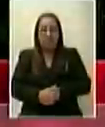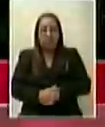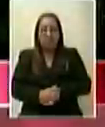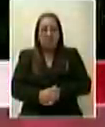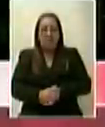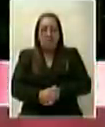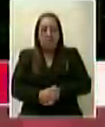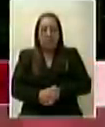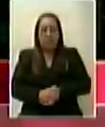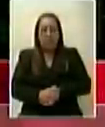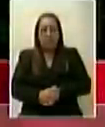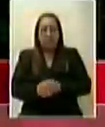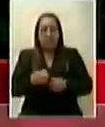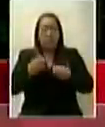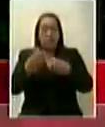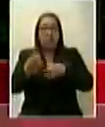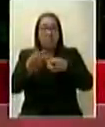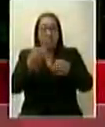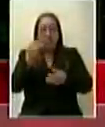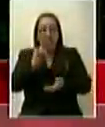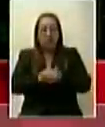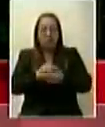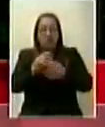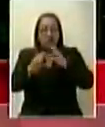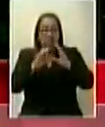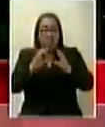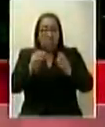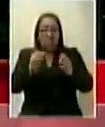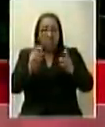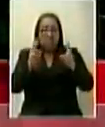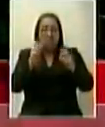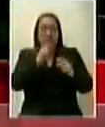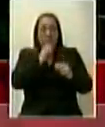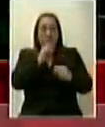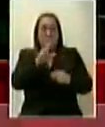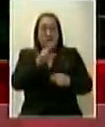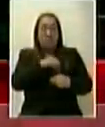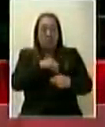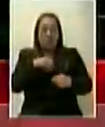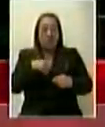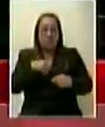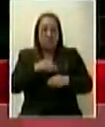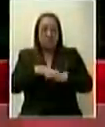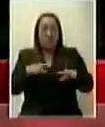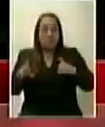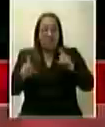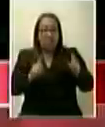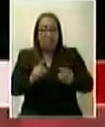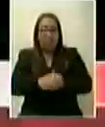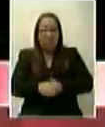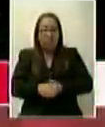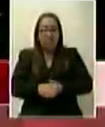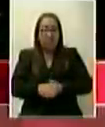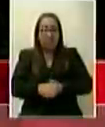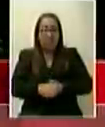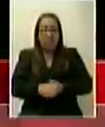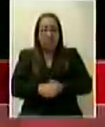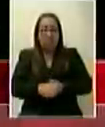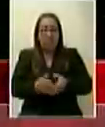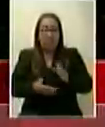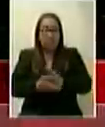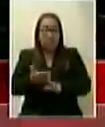y dar las explicaciones del caso, por qué una conversación privada entre tres miembros de la mesa directiva salió a la